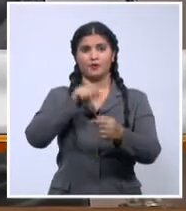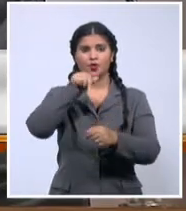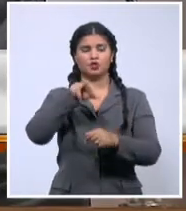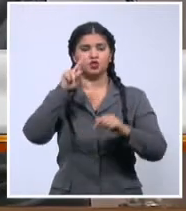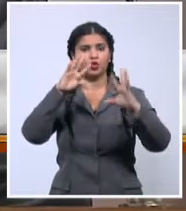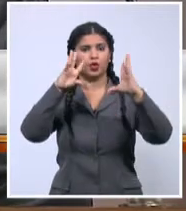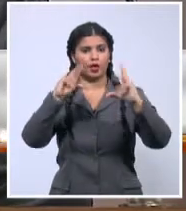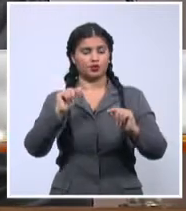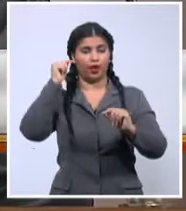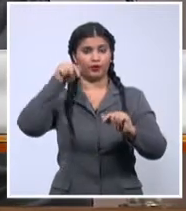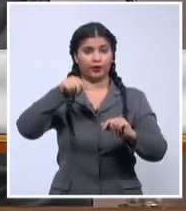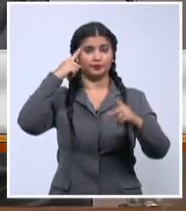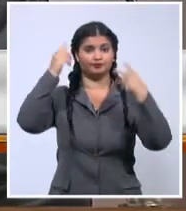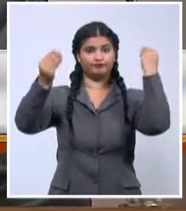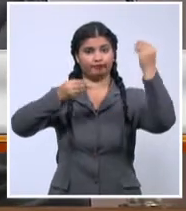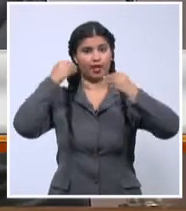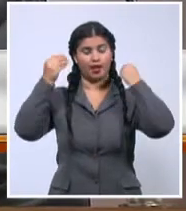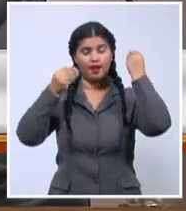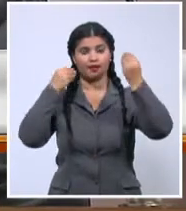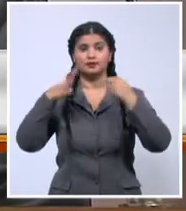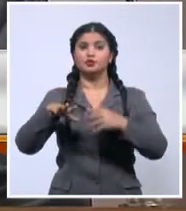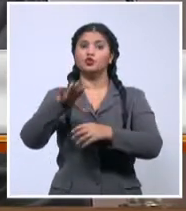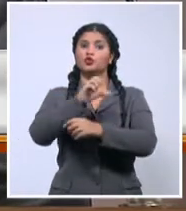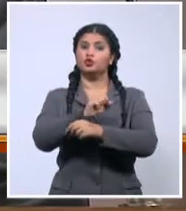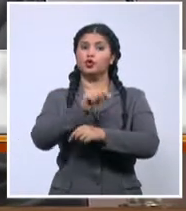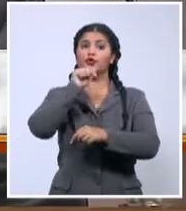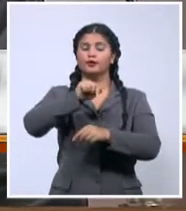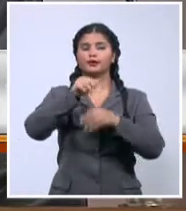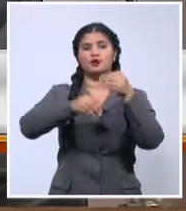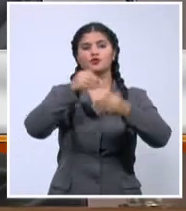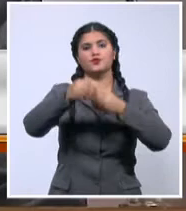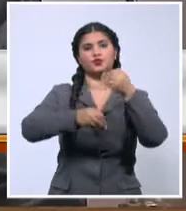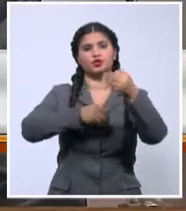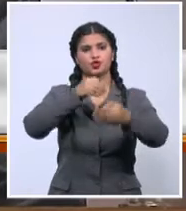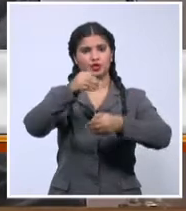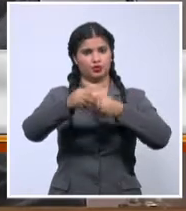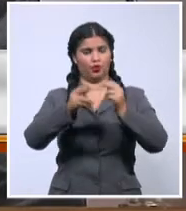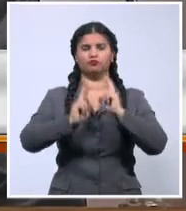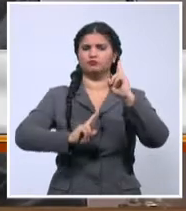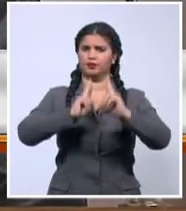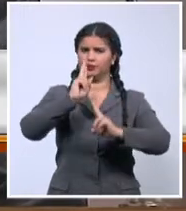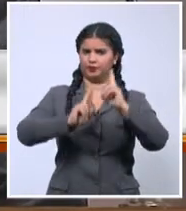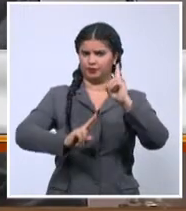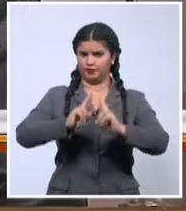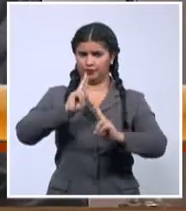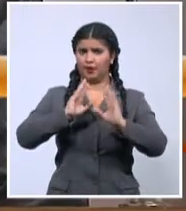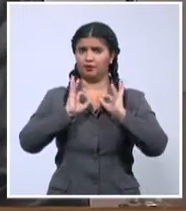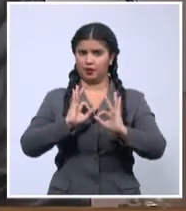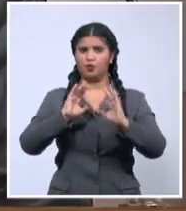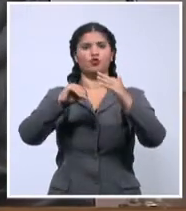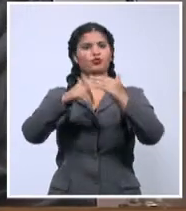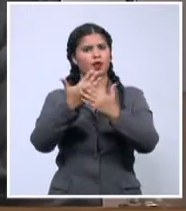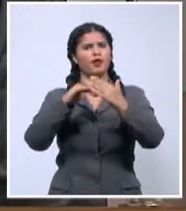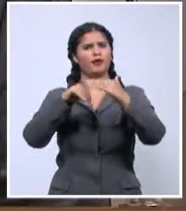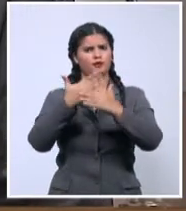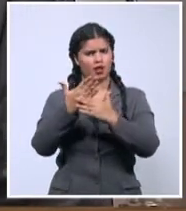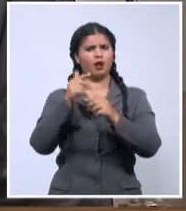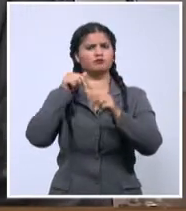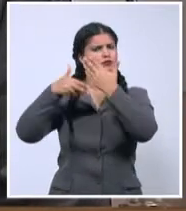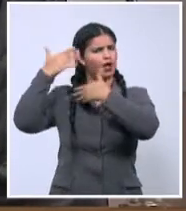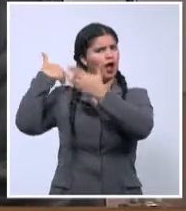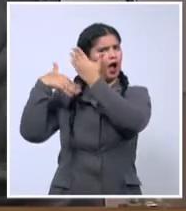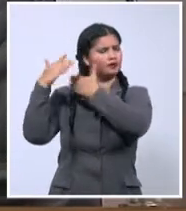los análisis derivados del amplio proceso de consulta a que ha sido sometido previo